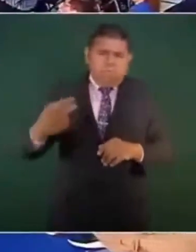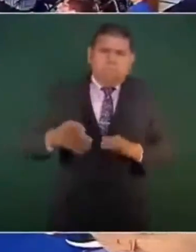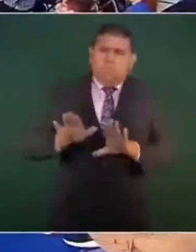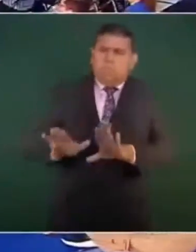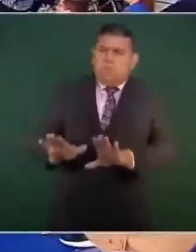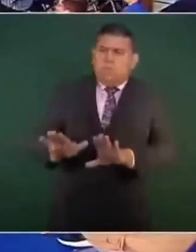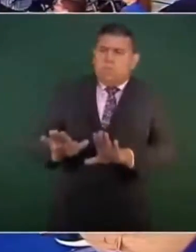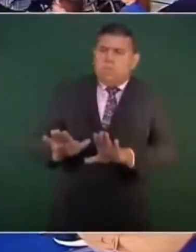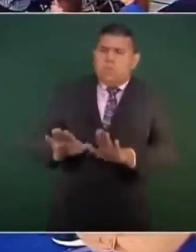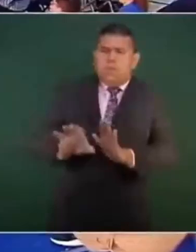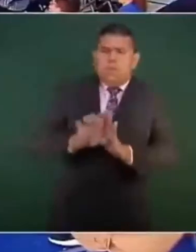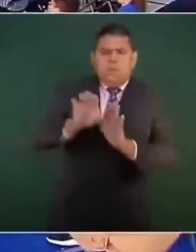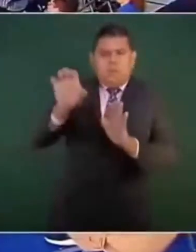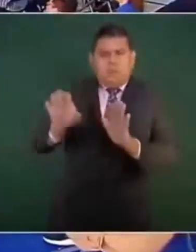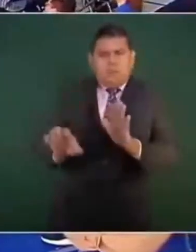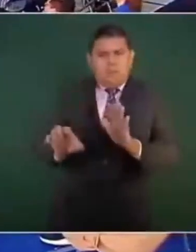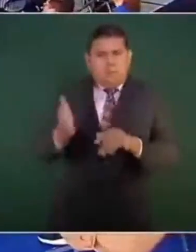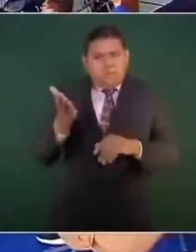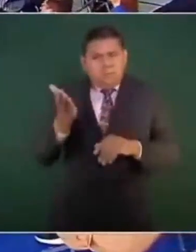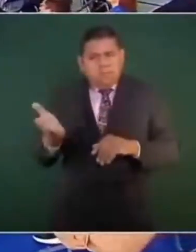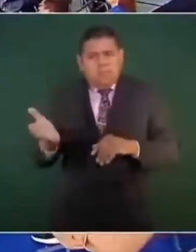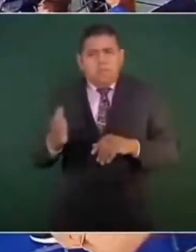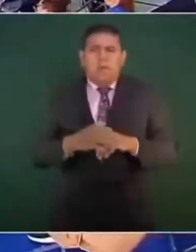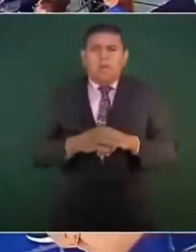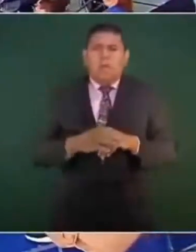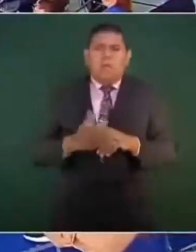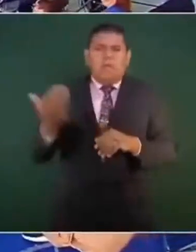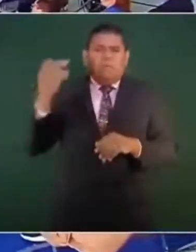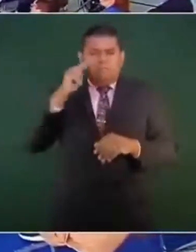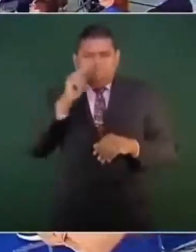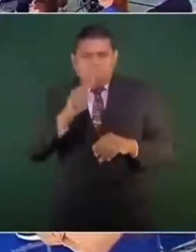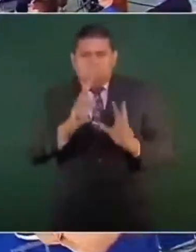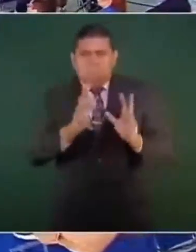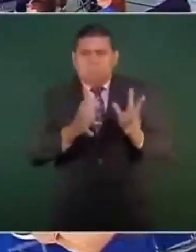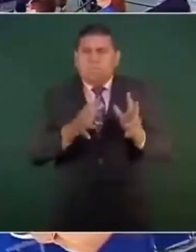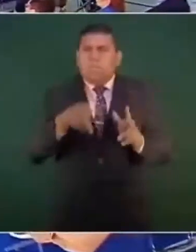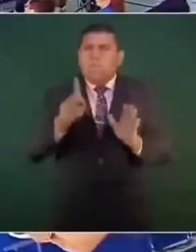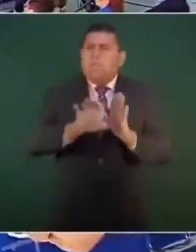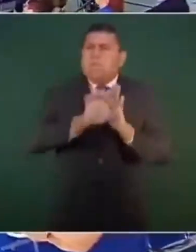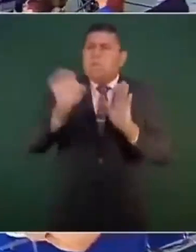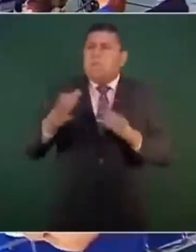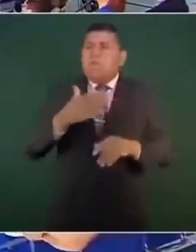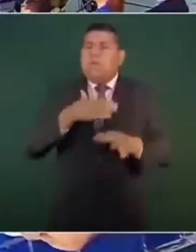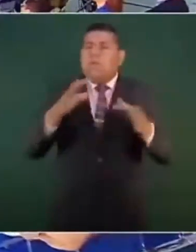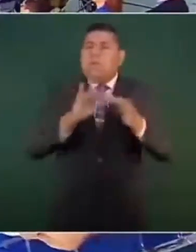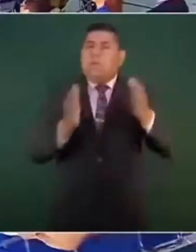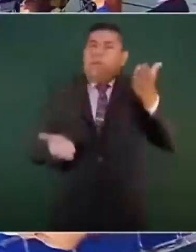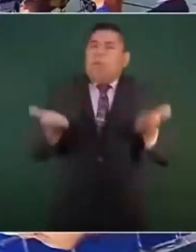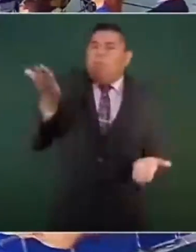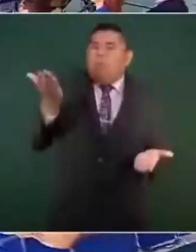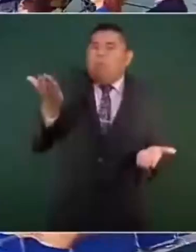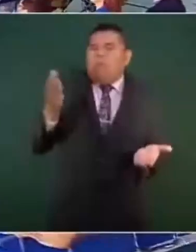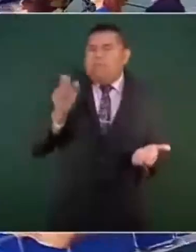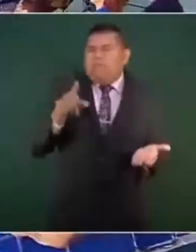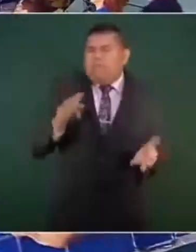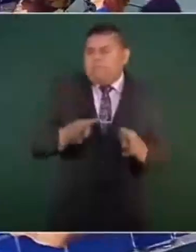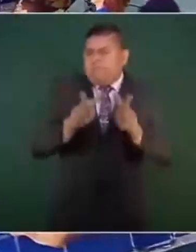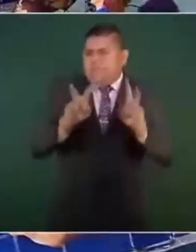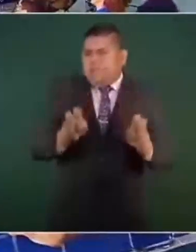no pones, aunque ya se ha visto, pero como hablo del desequilibrio,